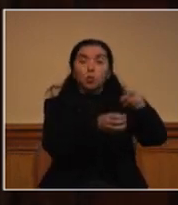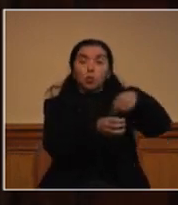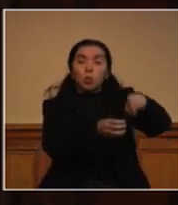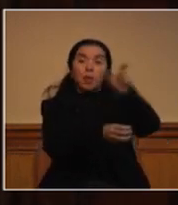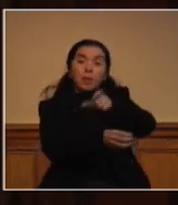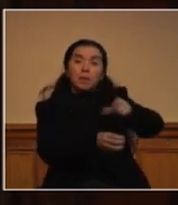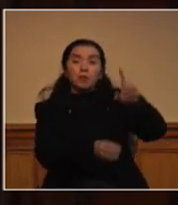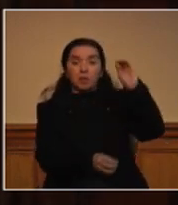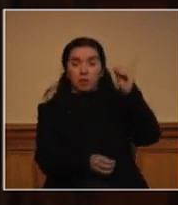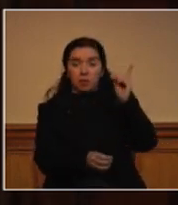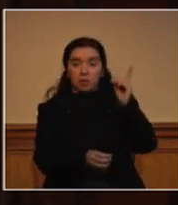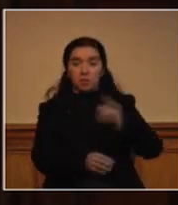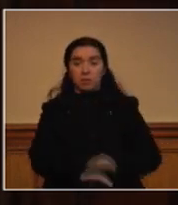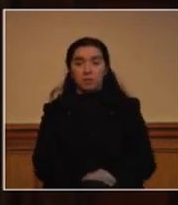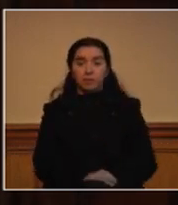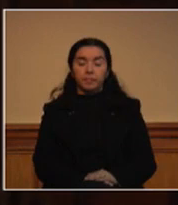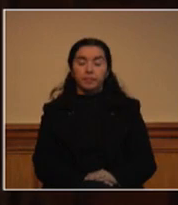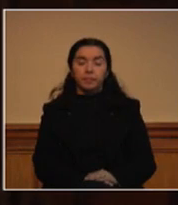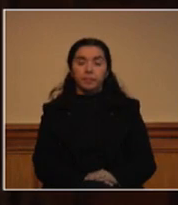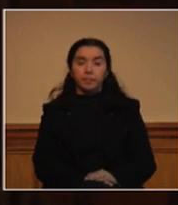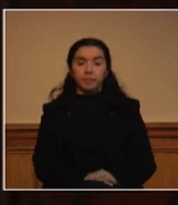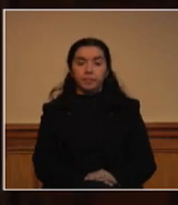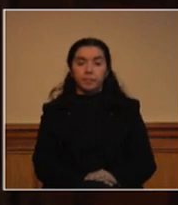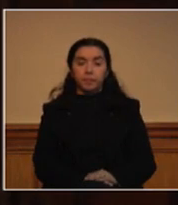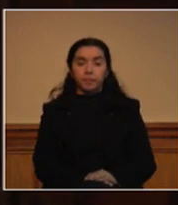con discapacidad.